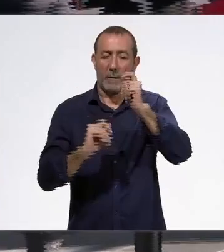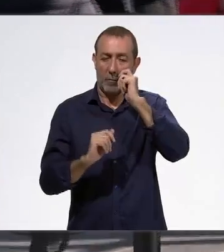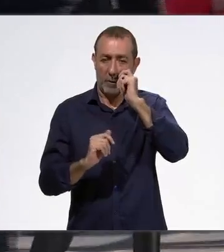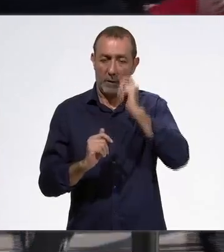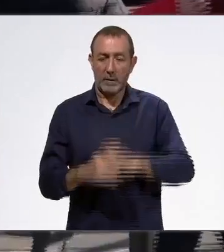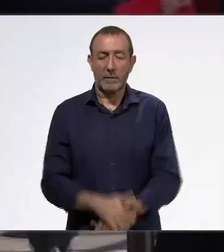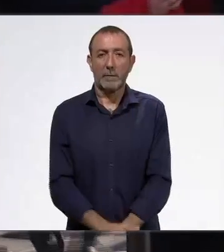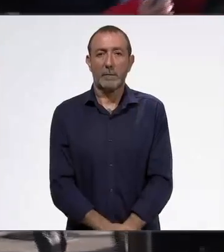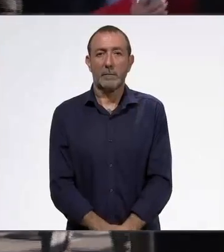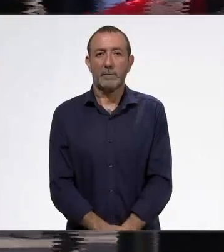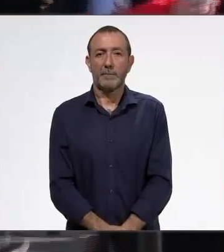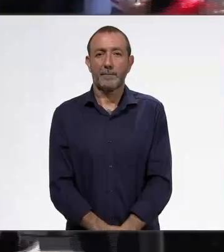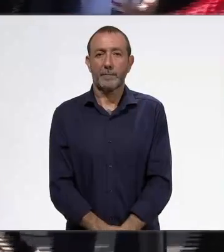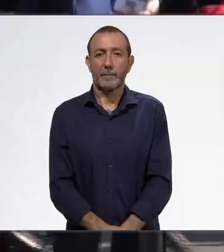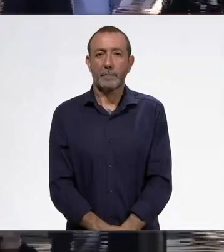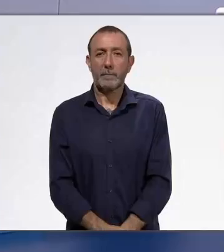otros